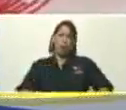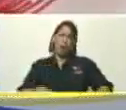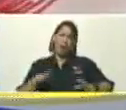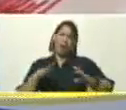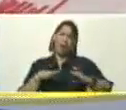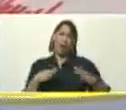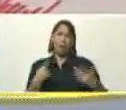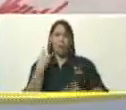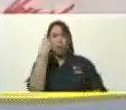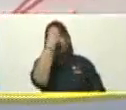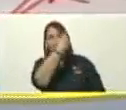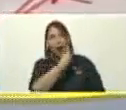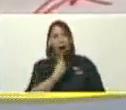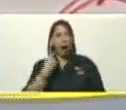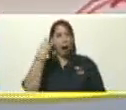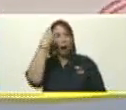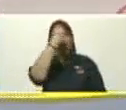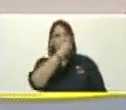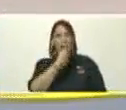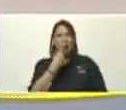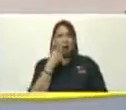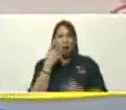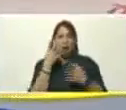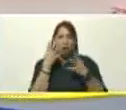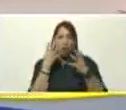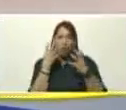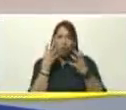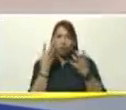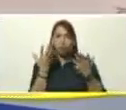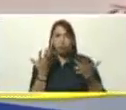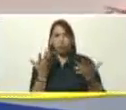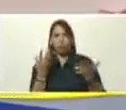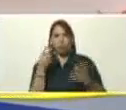Su cara arrugada